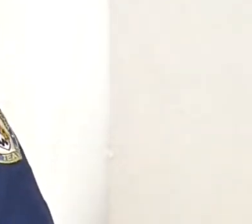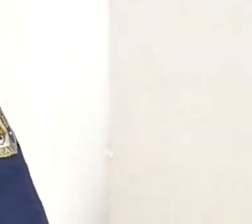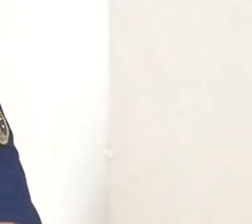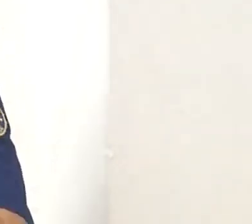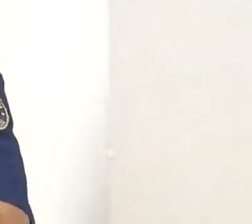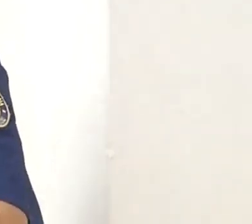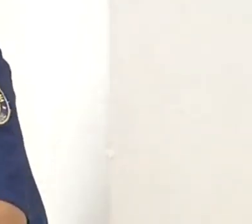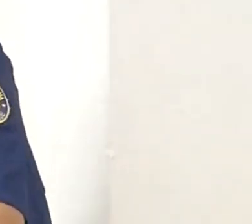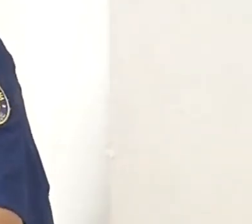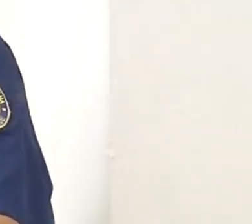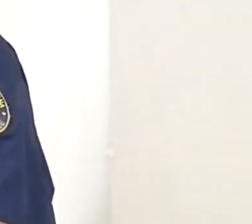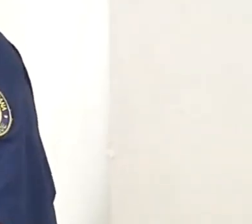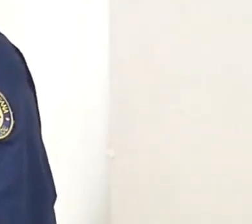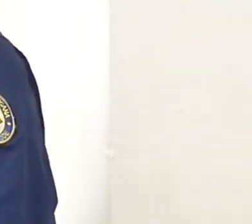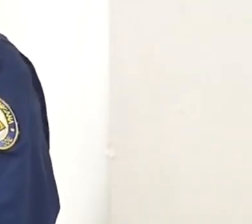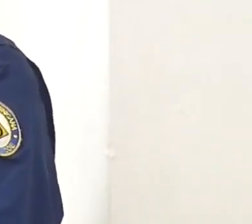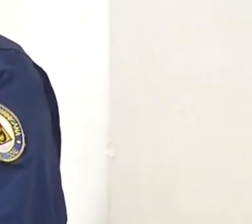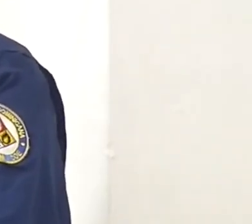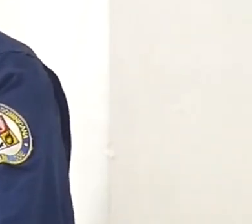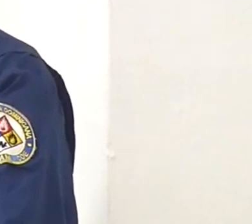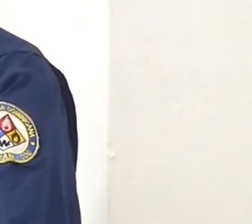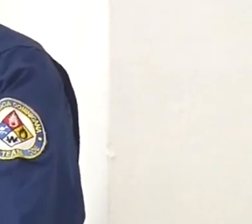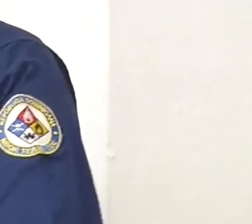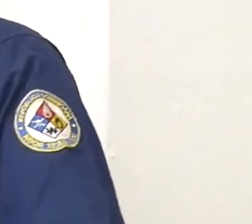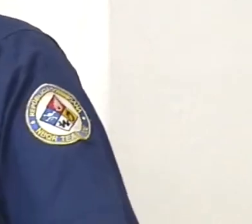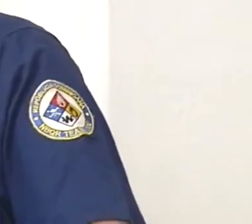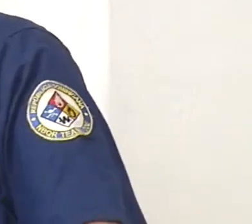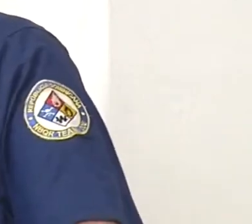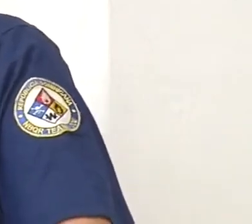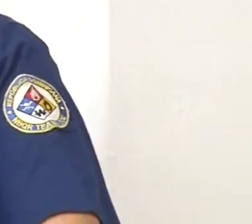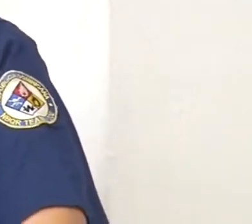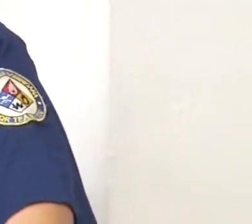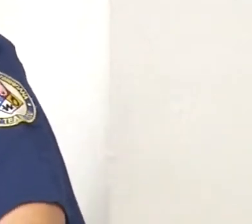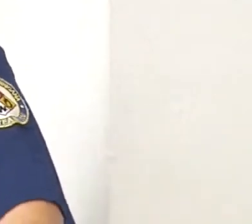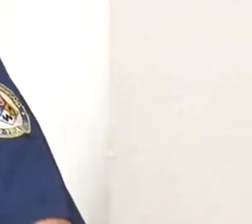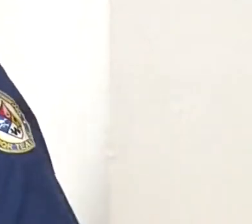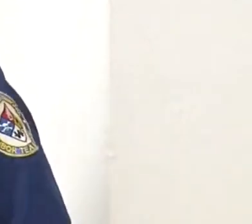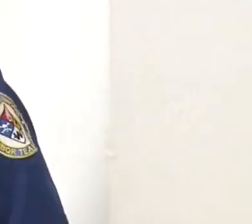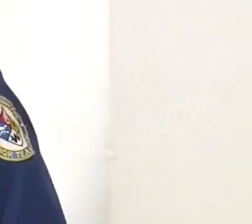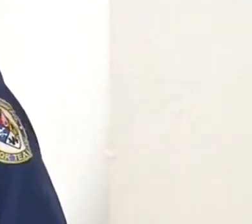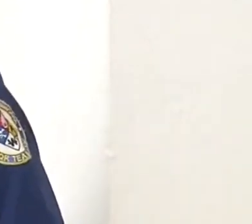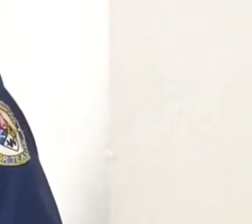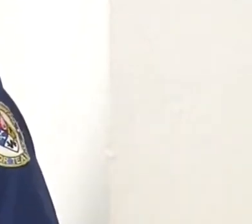Muy buenas tardes. Bienvenidos al Centro de Operaciones de Emergencias